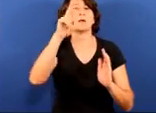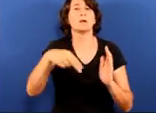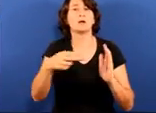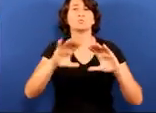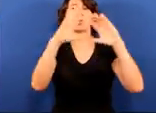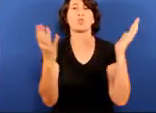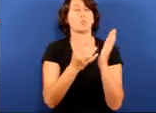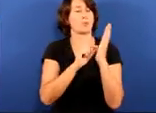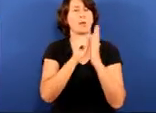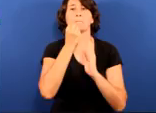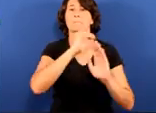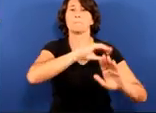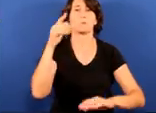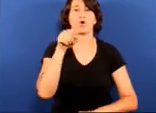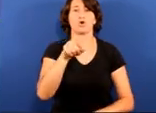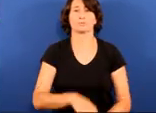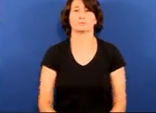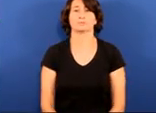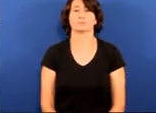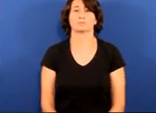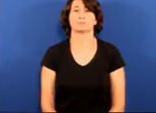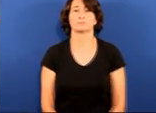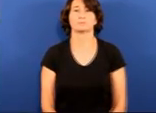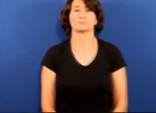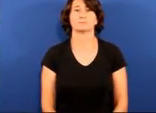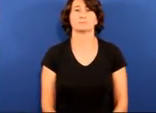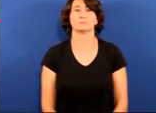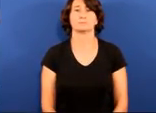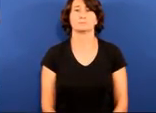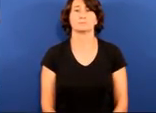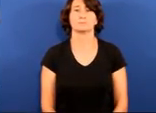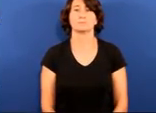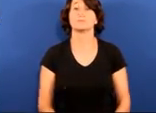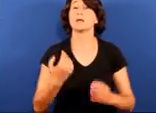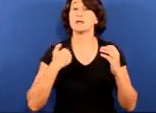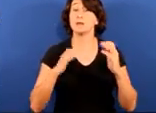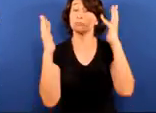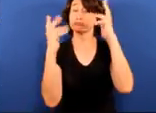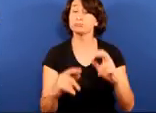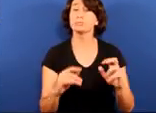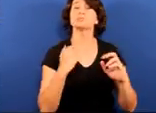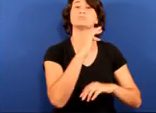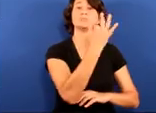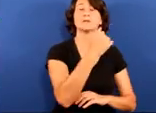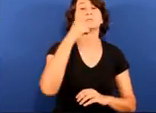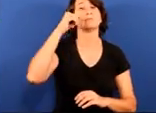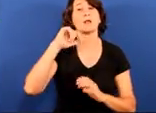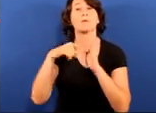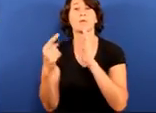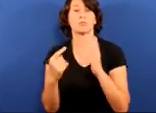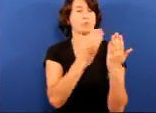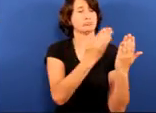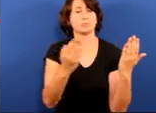un 13,9%. De esta manera, Vizcaya renueva su condición de motor turístico de Euskadi. El diputado foral de